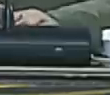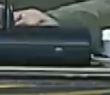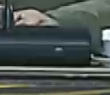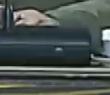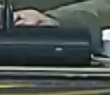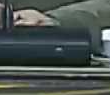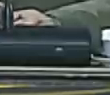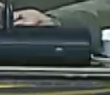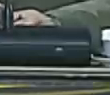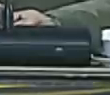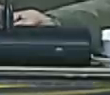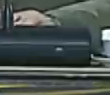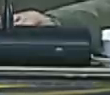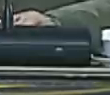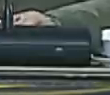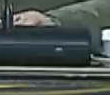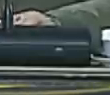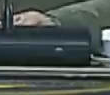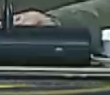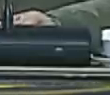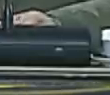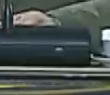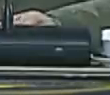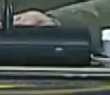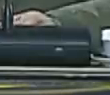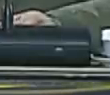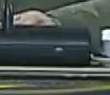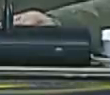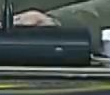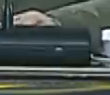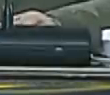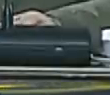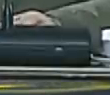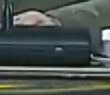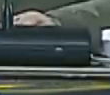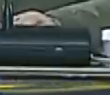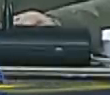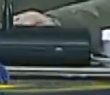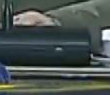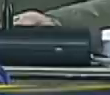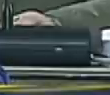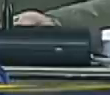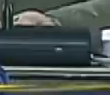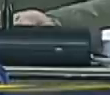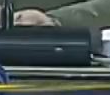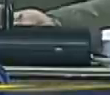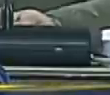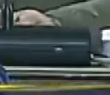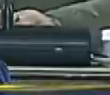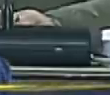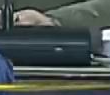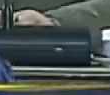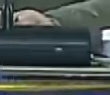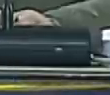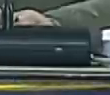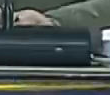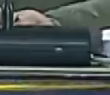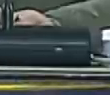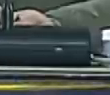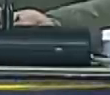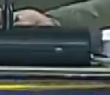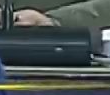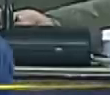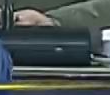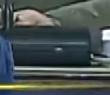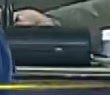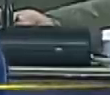crítica de todos sus tiempos, en una condición que genera un alto riesgo para nuestro pueblo, la circulación por